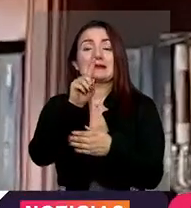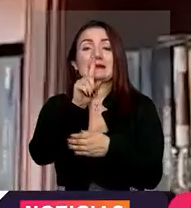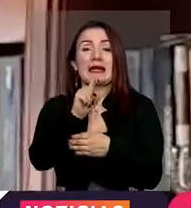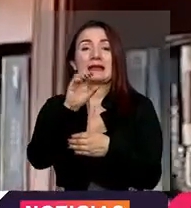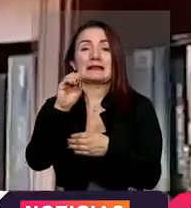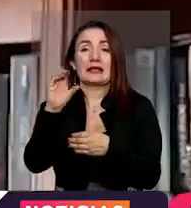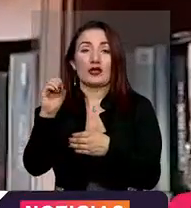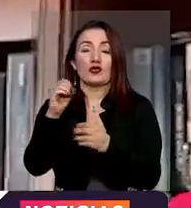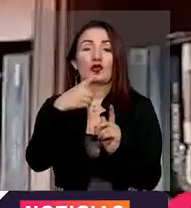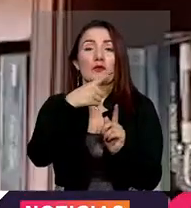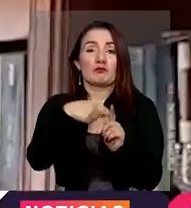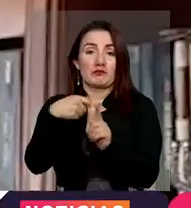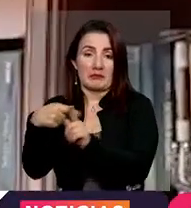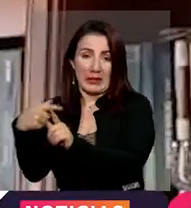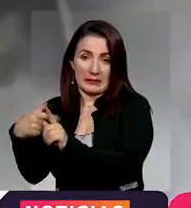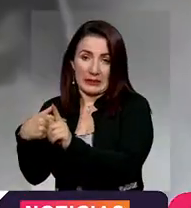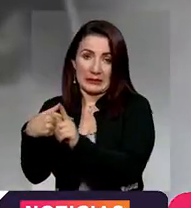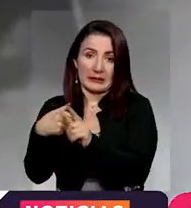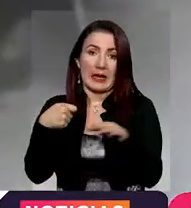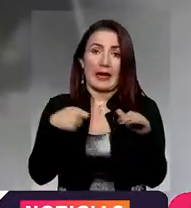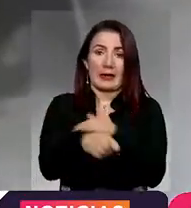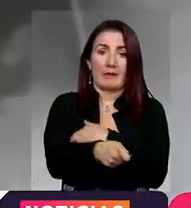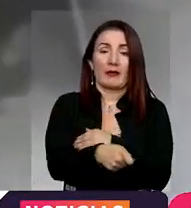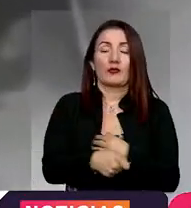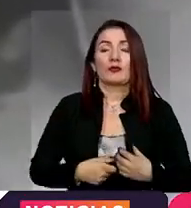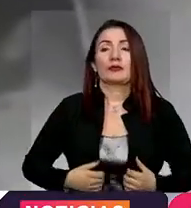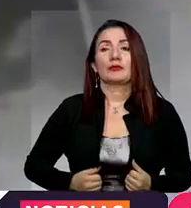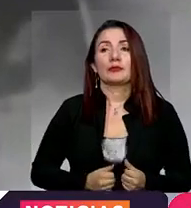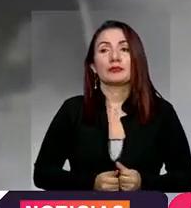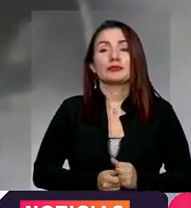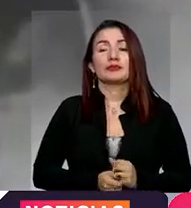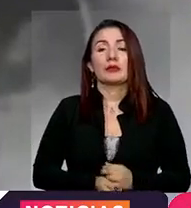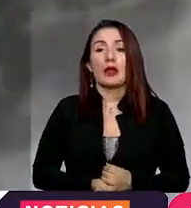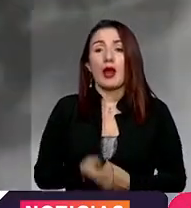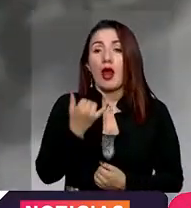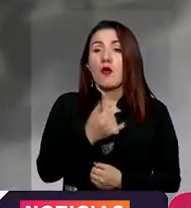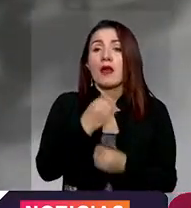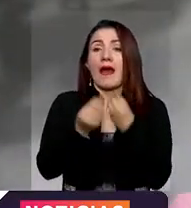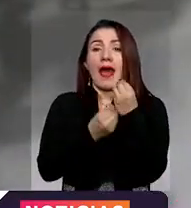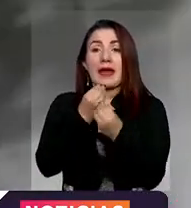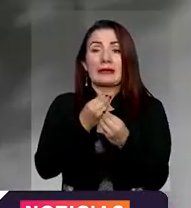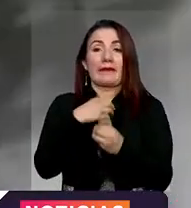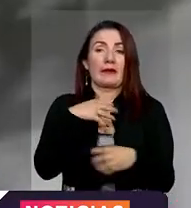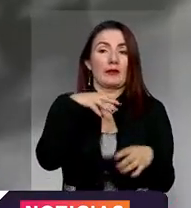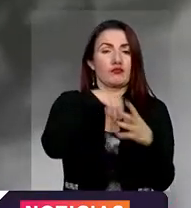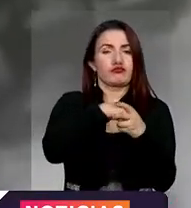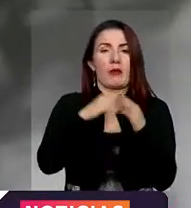prisión si estamos en un homicidio agravado en la actualidad vive es caballero goza del beneficio de casa por cárcel